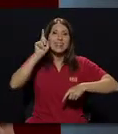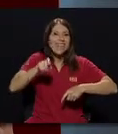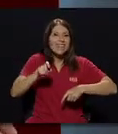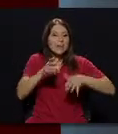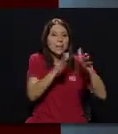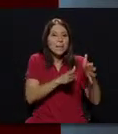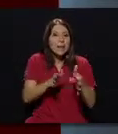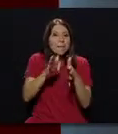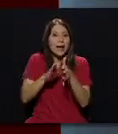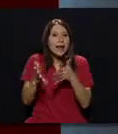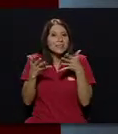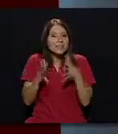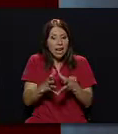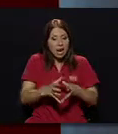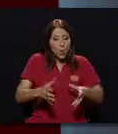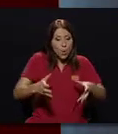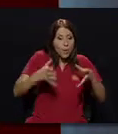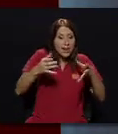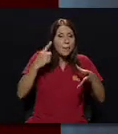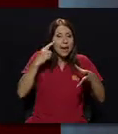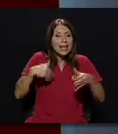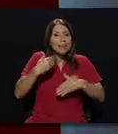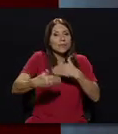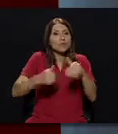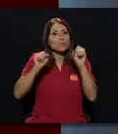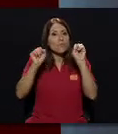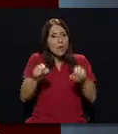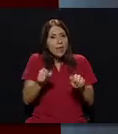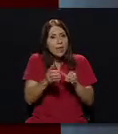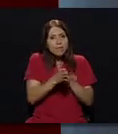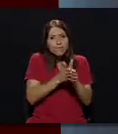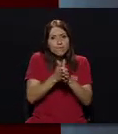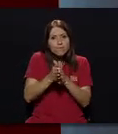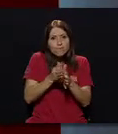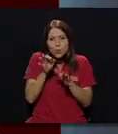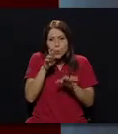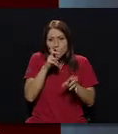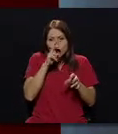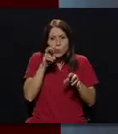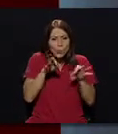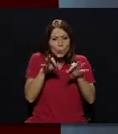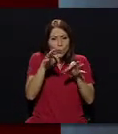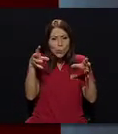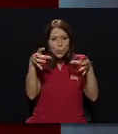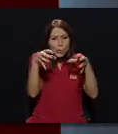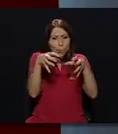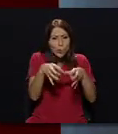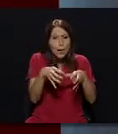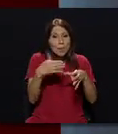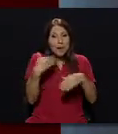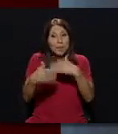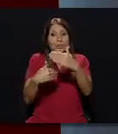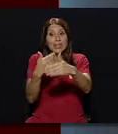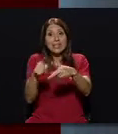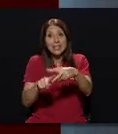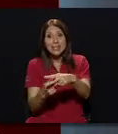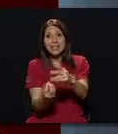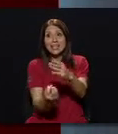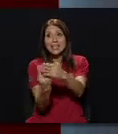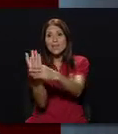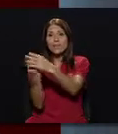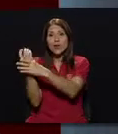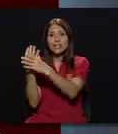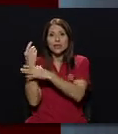su colmena para que pueda obtener su máxima población, para que esté listo apenas que inicien las